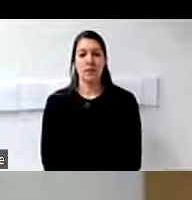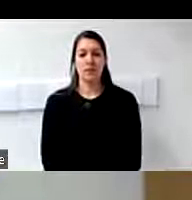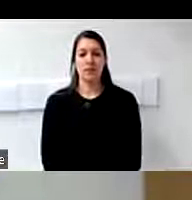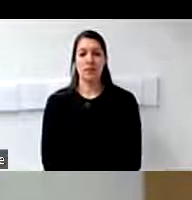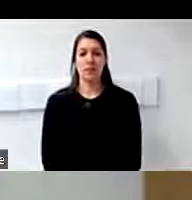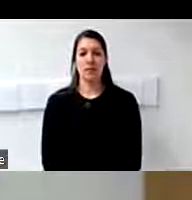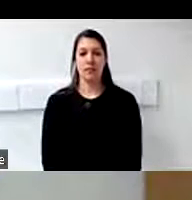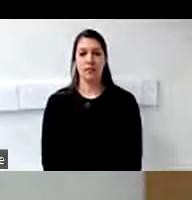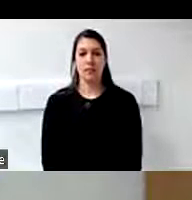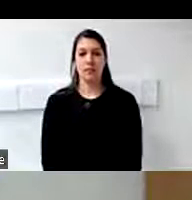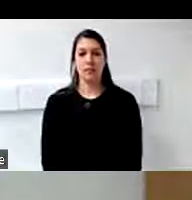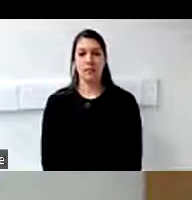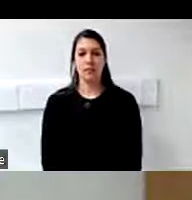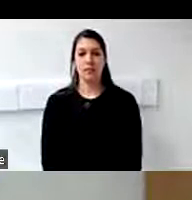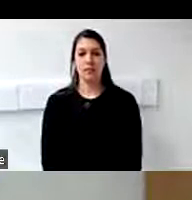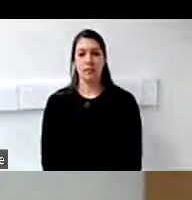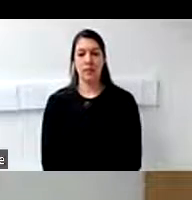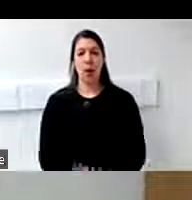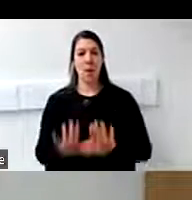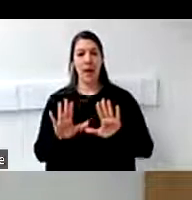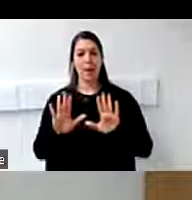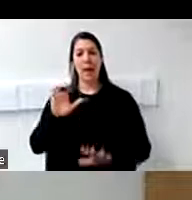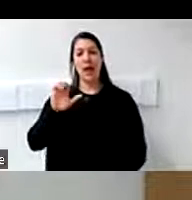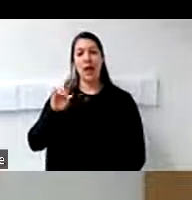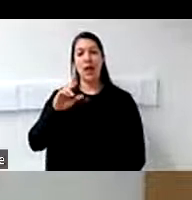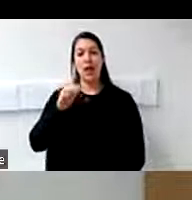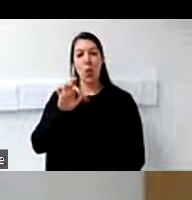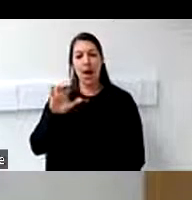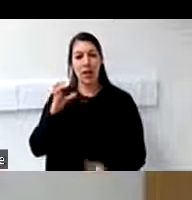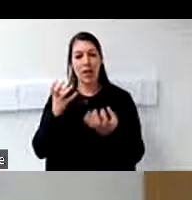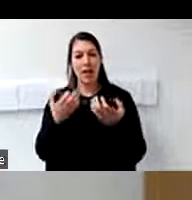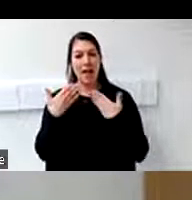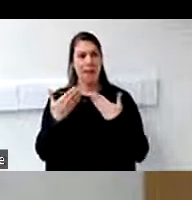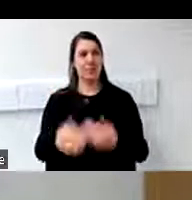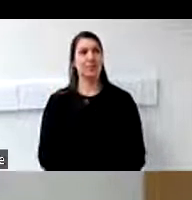Adelante, María. Ah, no, María, pará. Eduardo está pidiendo la palabra mano, que no lo había visto.